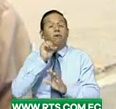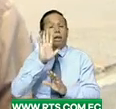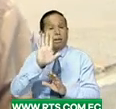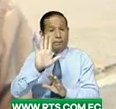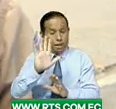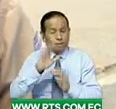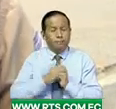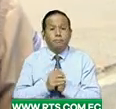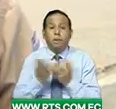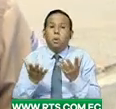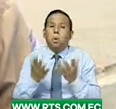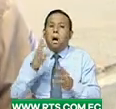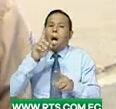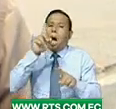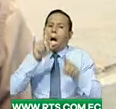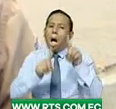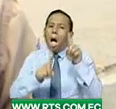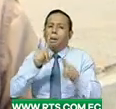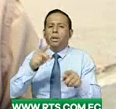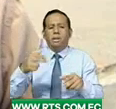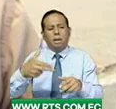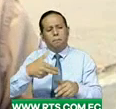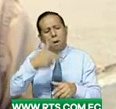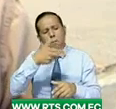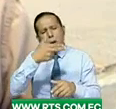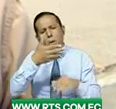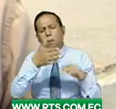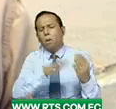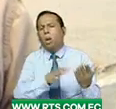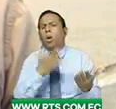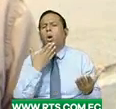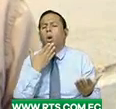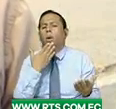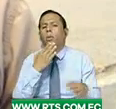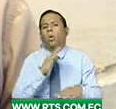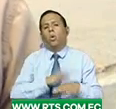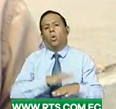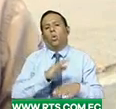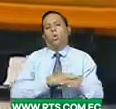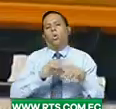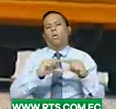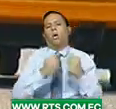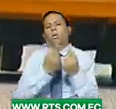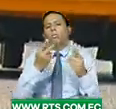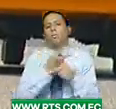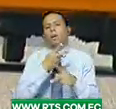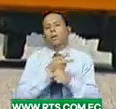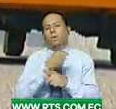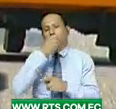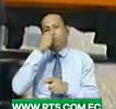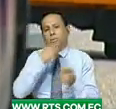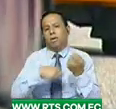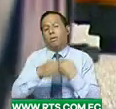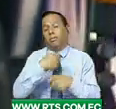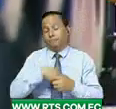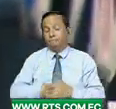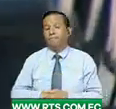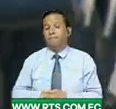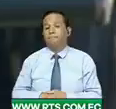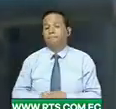veces los motivos de este tipo de hechos se relacionan con el tema del tráfico de drogas. Informó Julio César